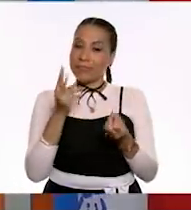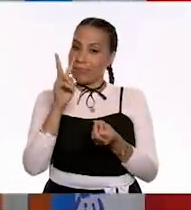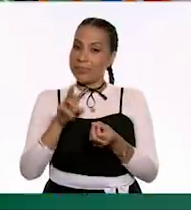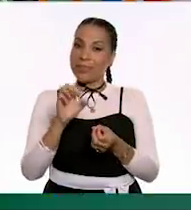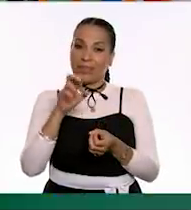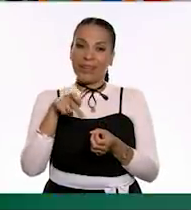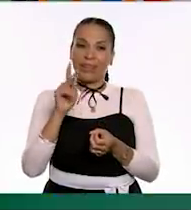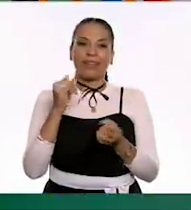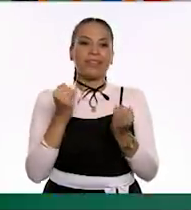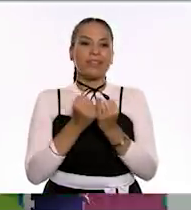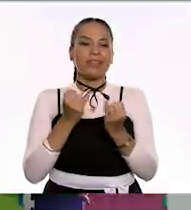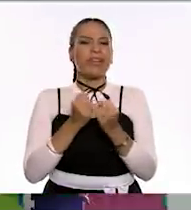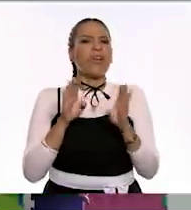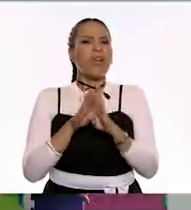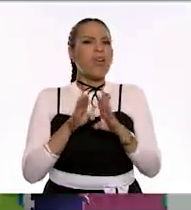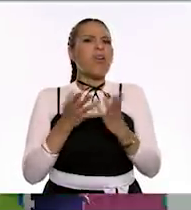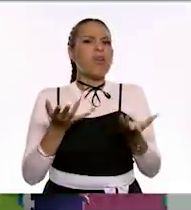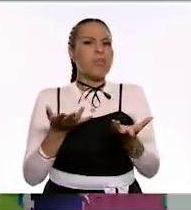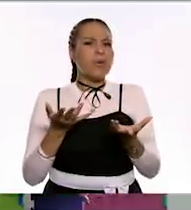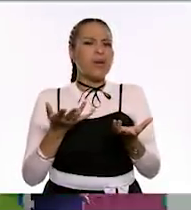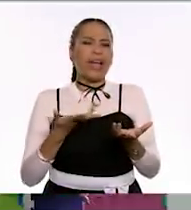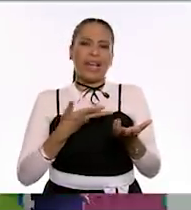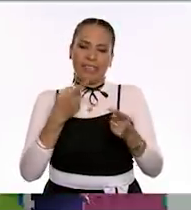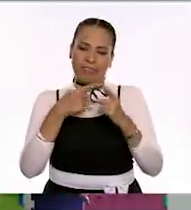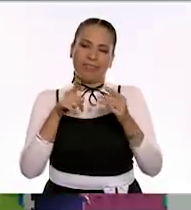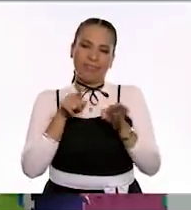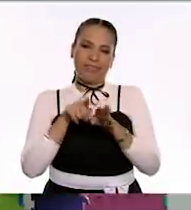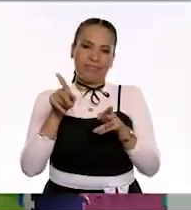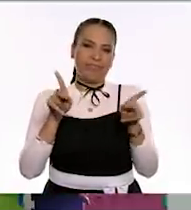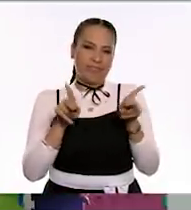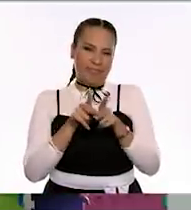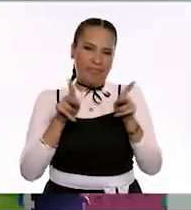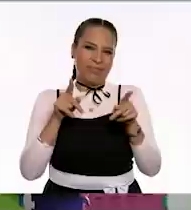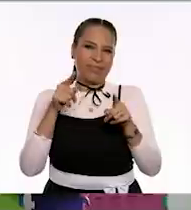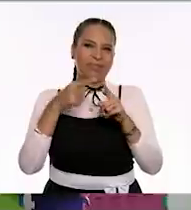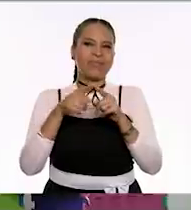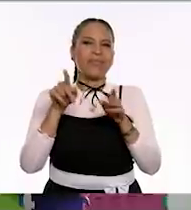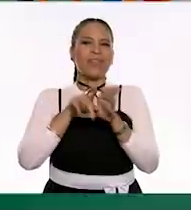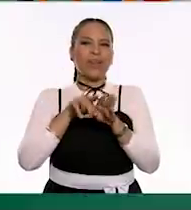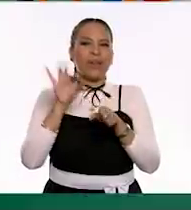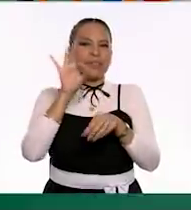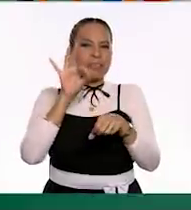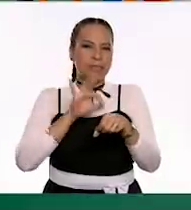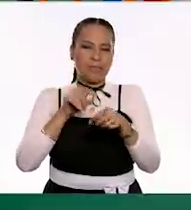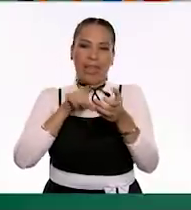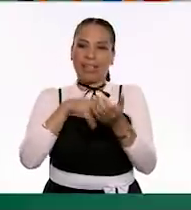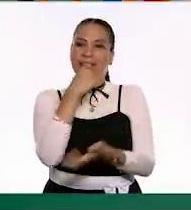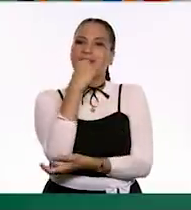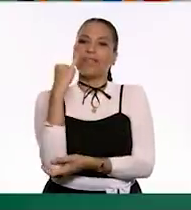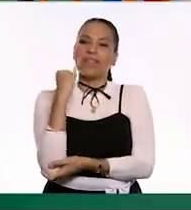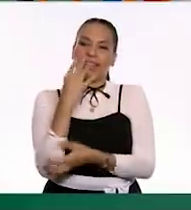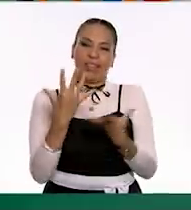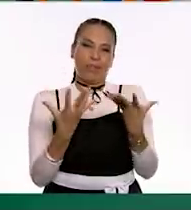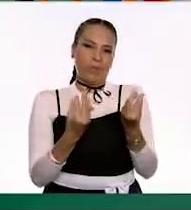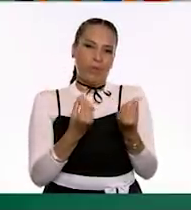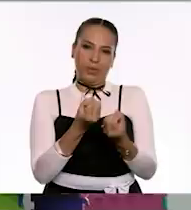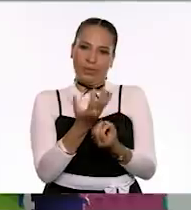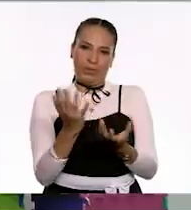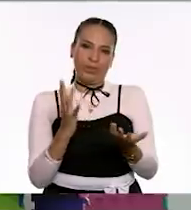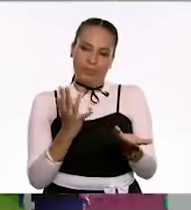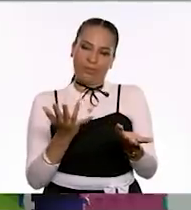Eric? Sí, además, ¿cómo no incluir a los insectos si estábamos en un jardín? En un jardín, claro. Y era una fiesta con un montón de